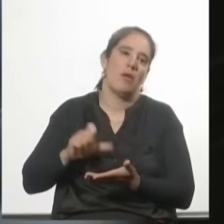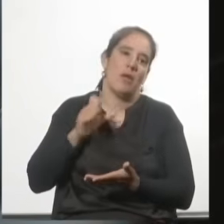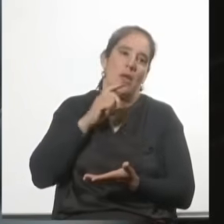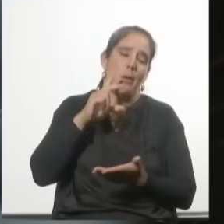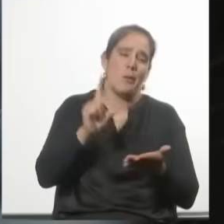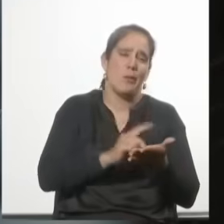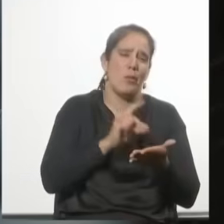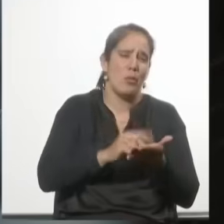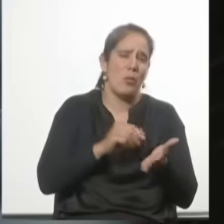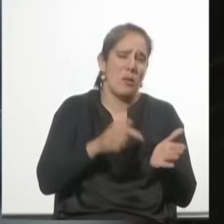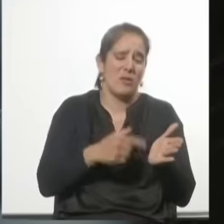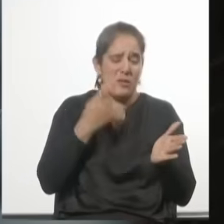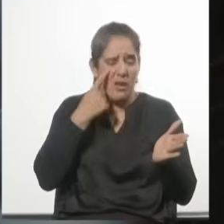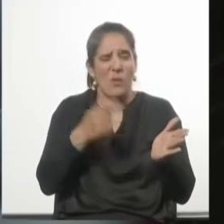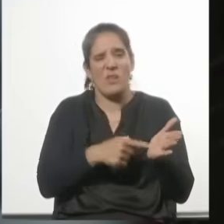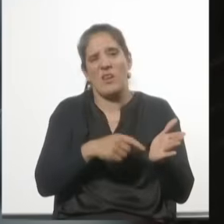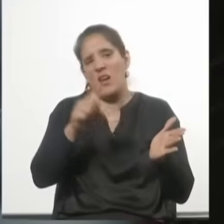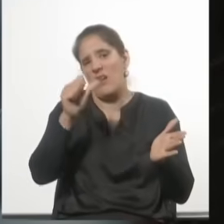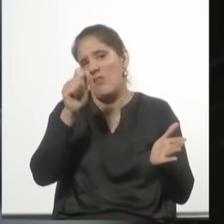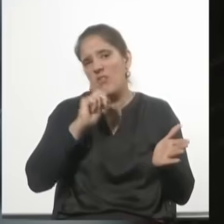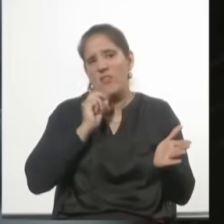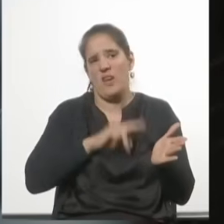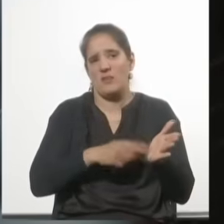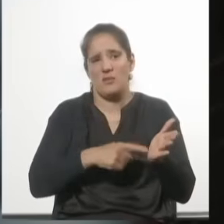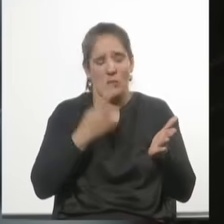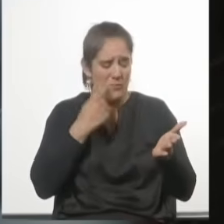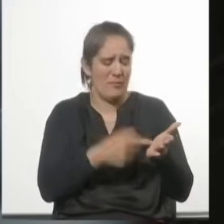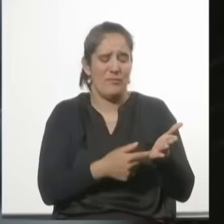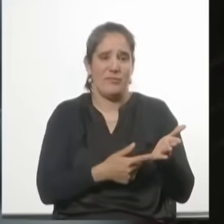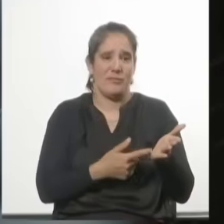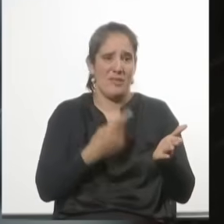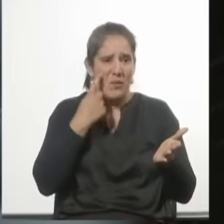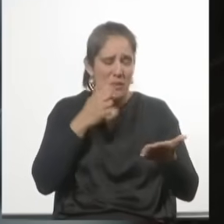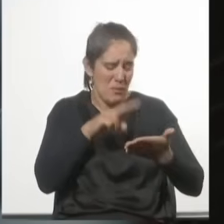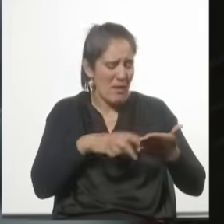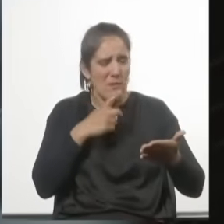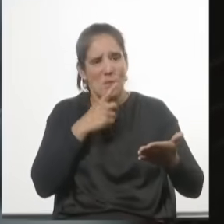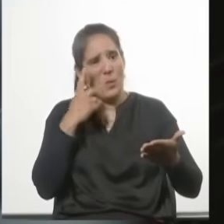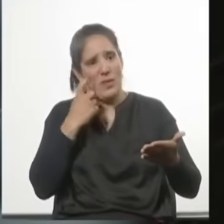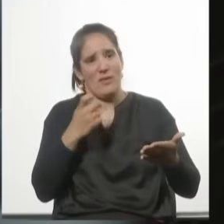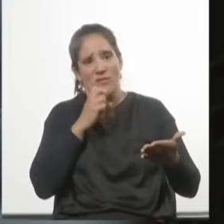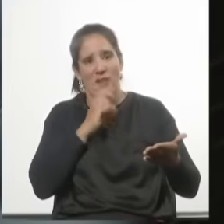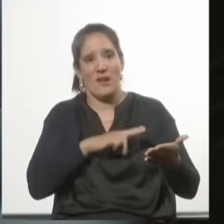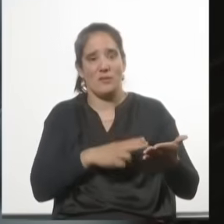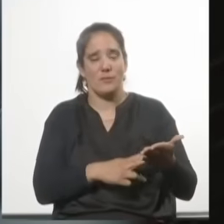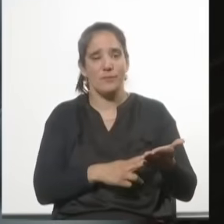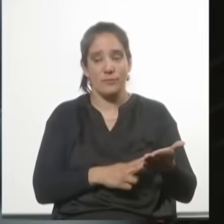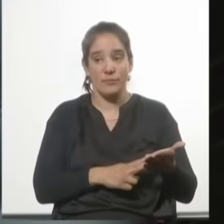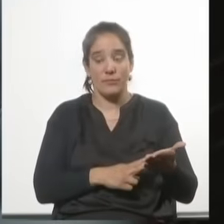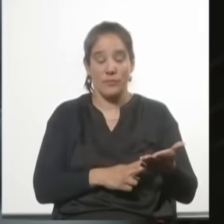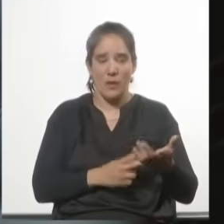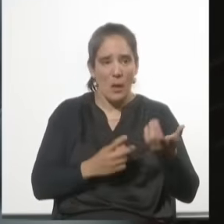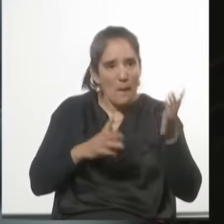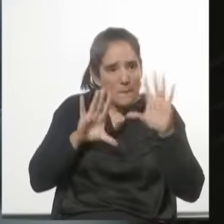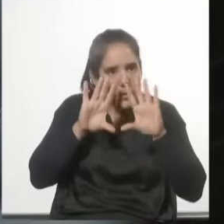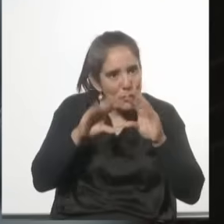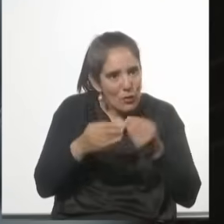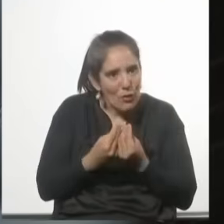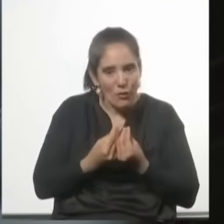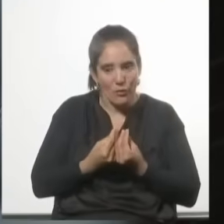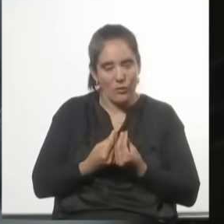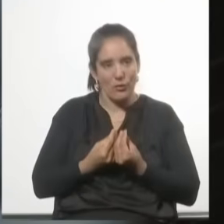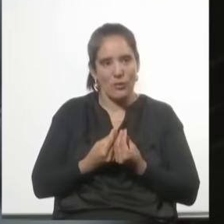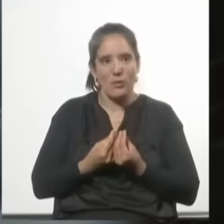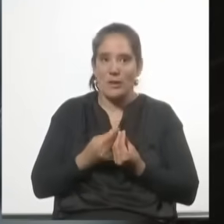que a simple vista denotaba su origen espurio. Más claro, imposible. Sin embargo, todo ello no fue siquiera detectado pese a